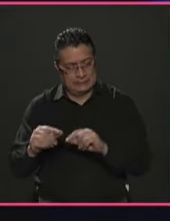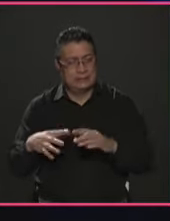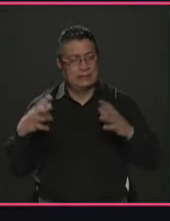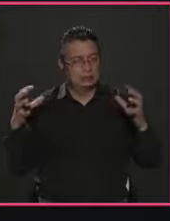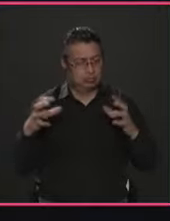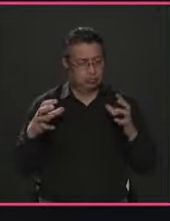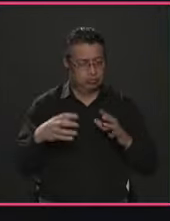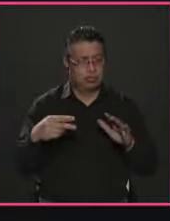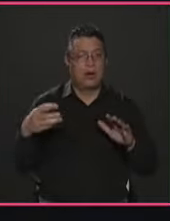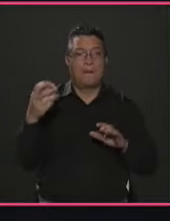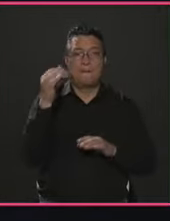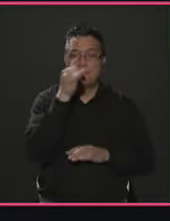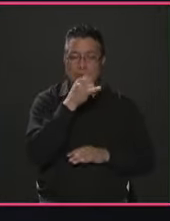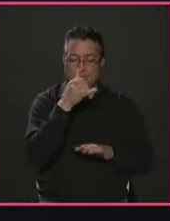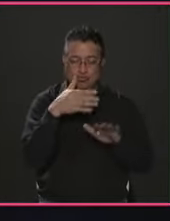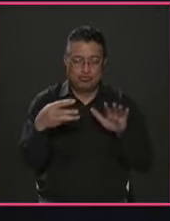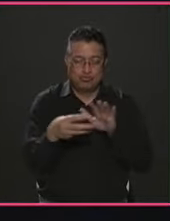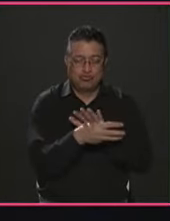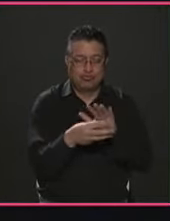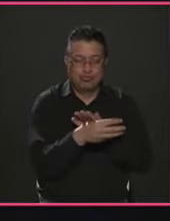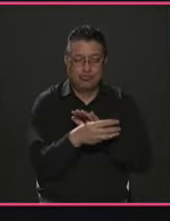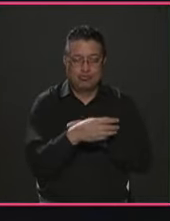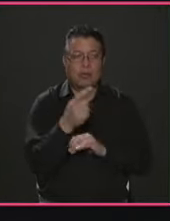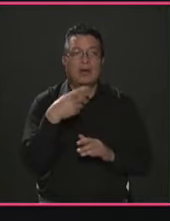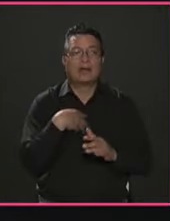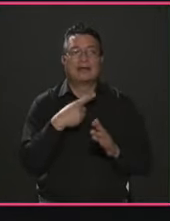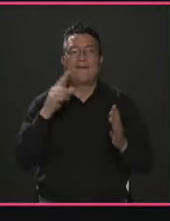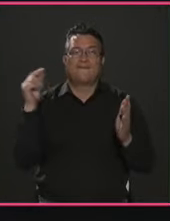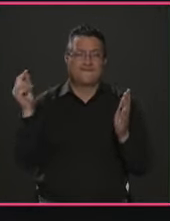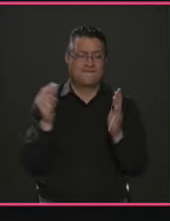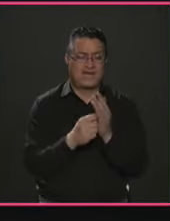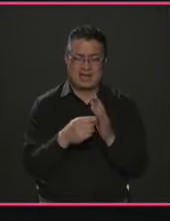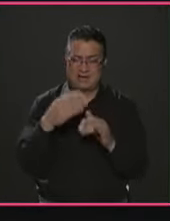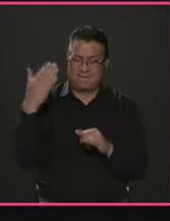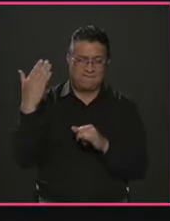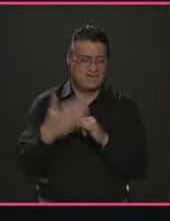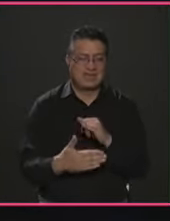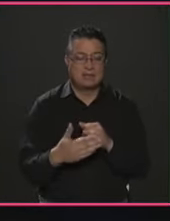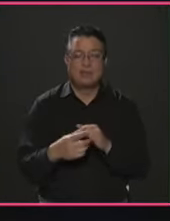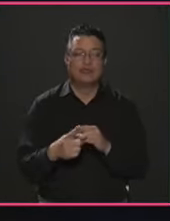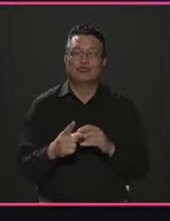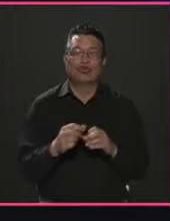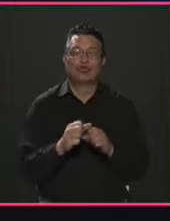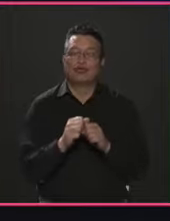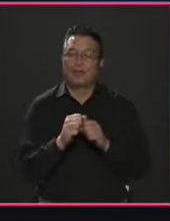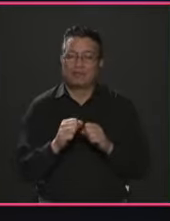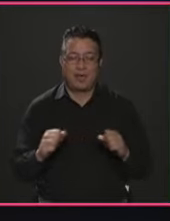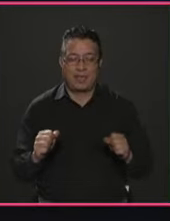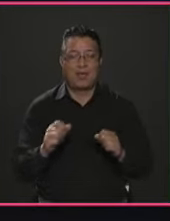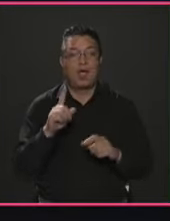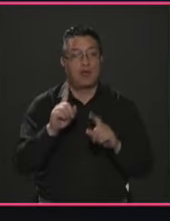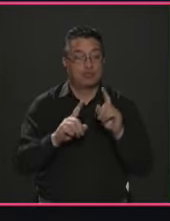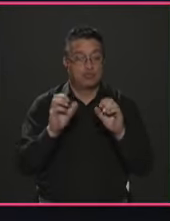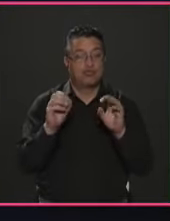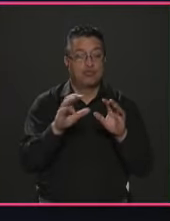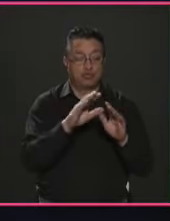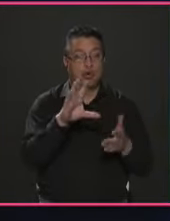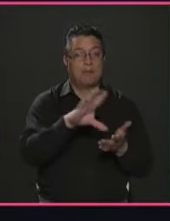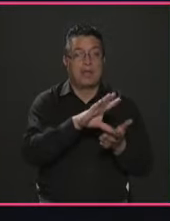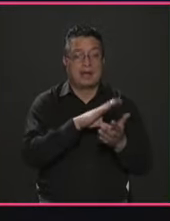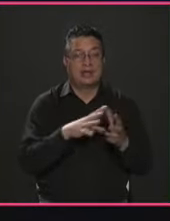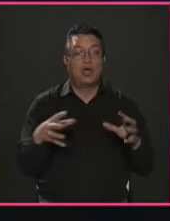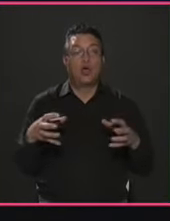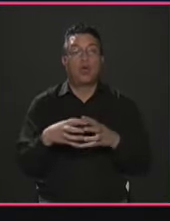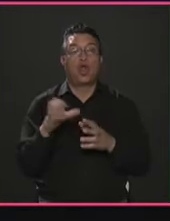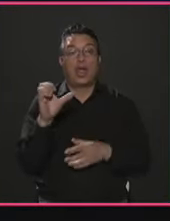fósiles la idea de varios países era ponerle una fecha de vencimiento no pudieron hay varios países la Unión Europea en